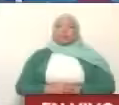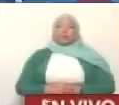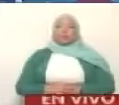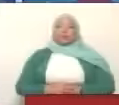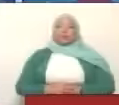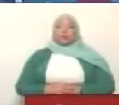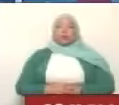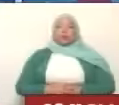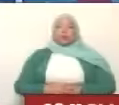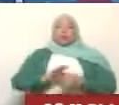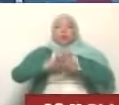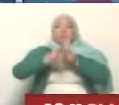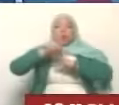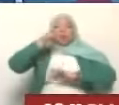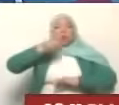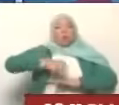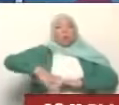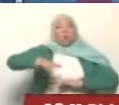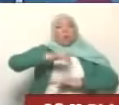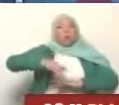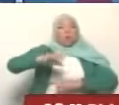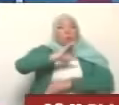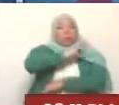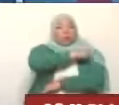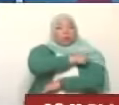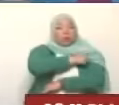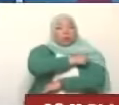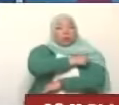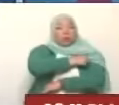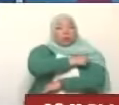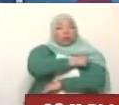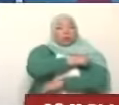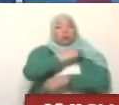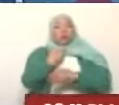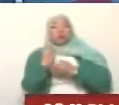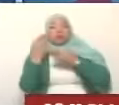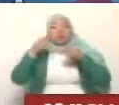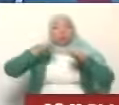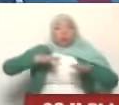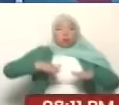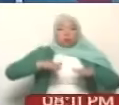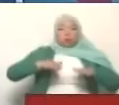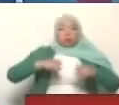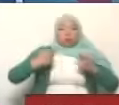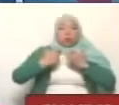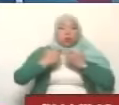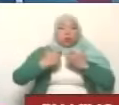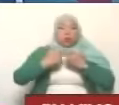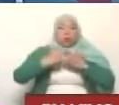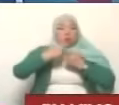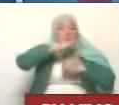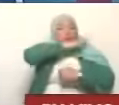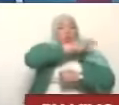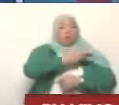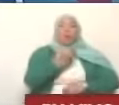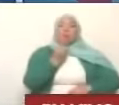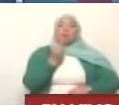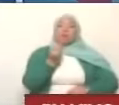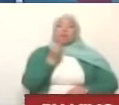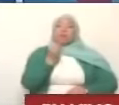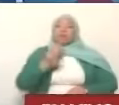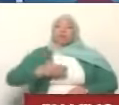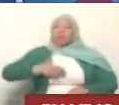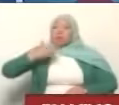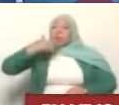¿Qué es el exterminio del pueblo palestino? Es una guerra para afirmar el poder del sionismo en el Medio